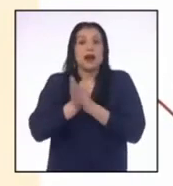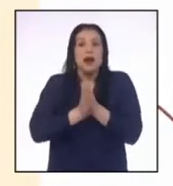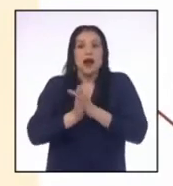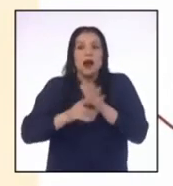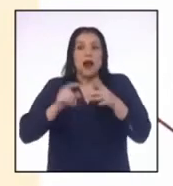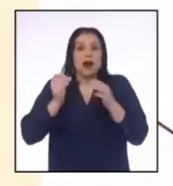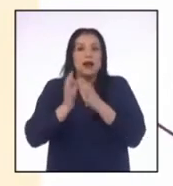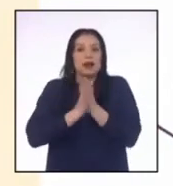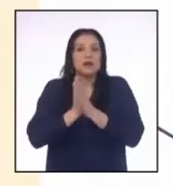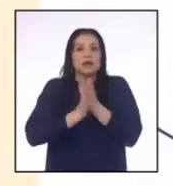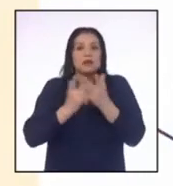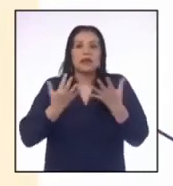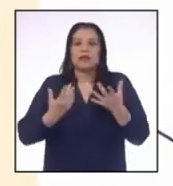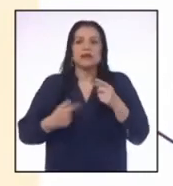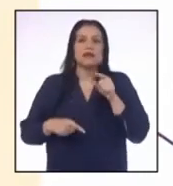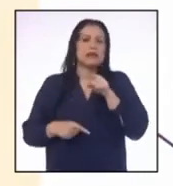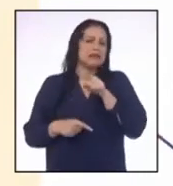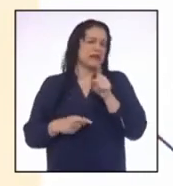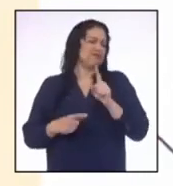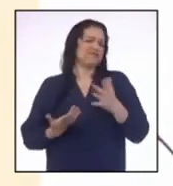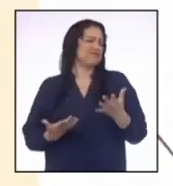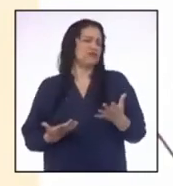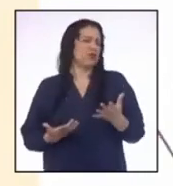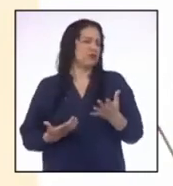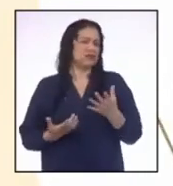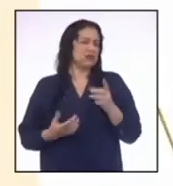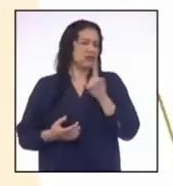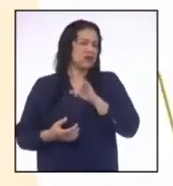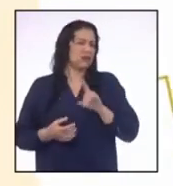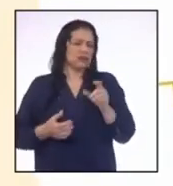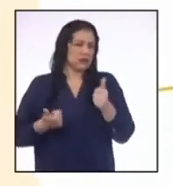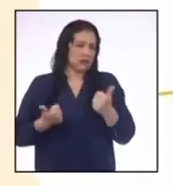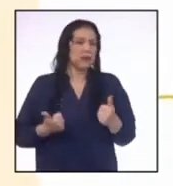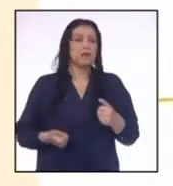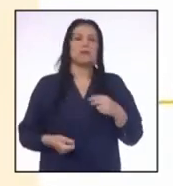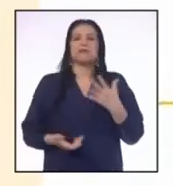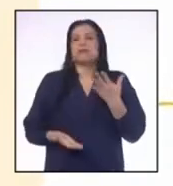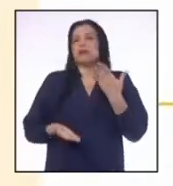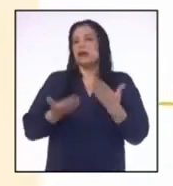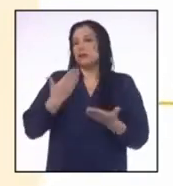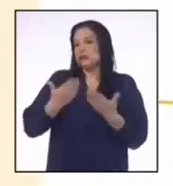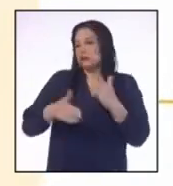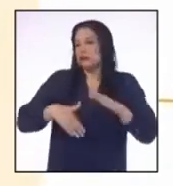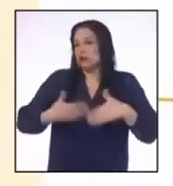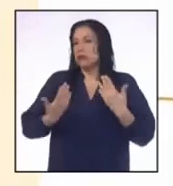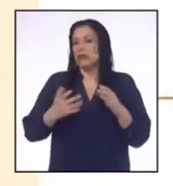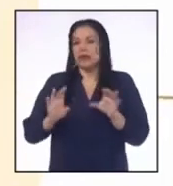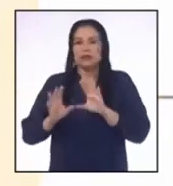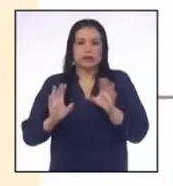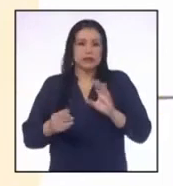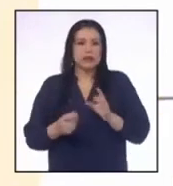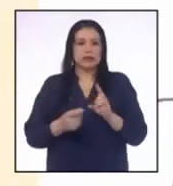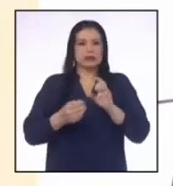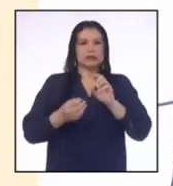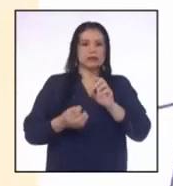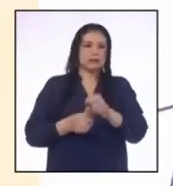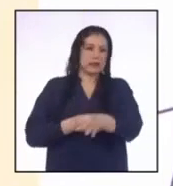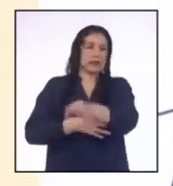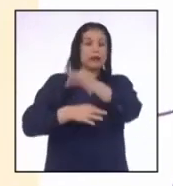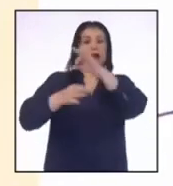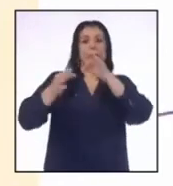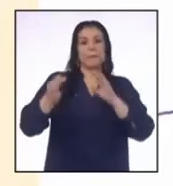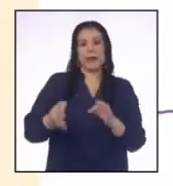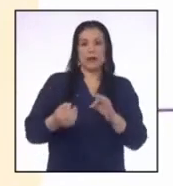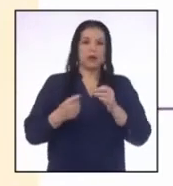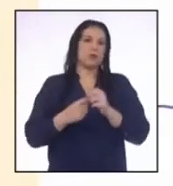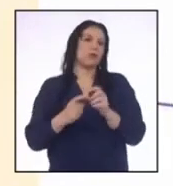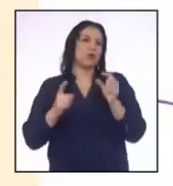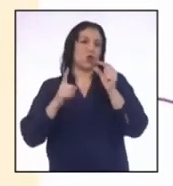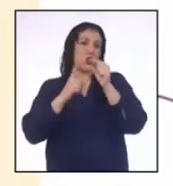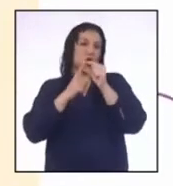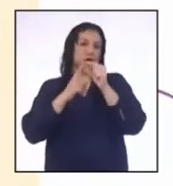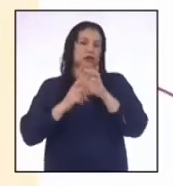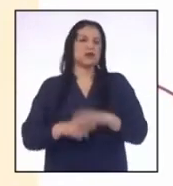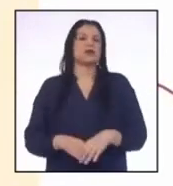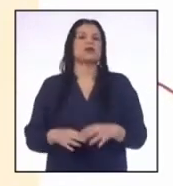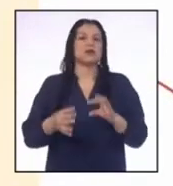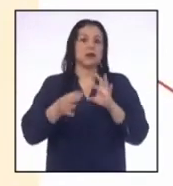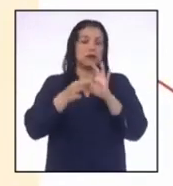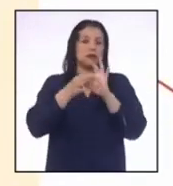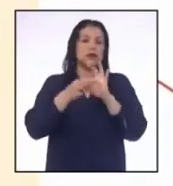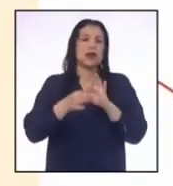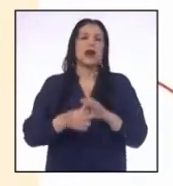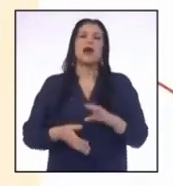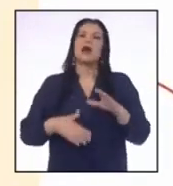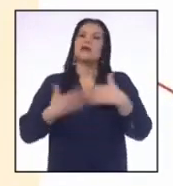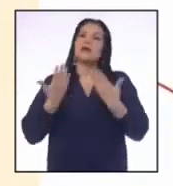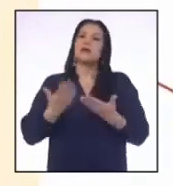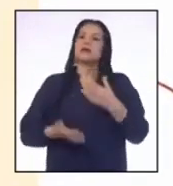expectativa. Y este no es el caso. Lo que podemos hacer es reemplazarlos por un conector. Podría usar